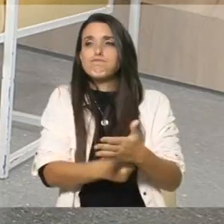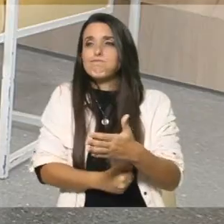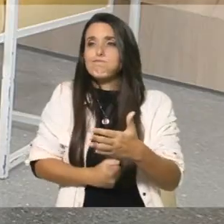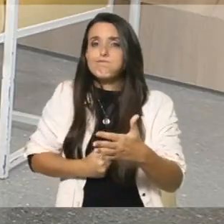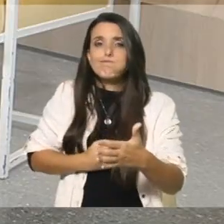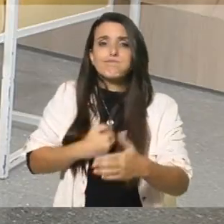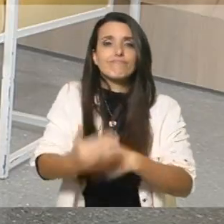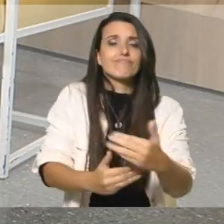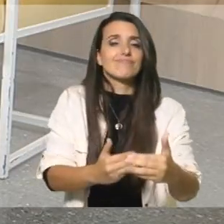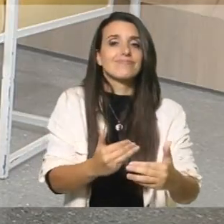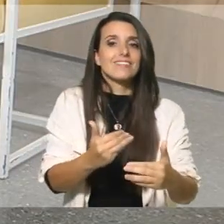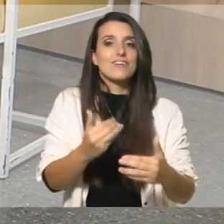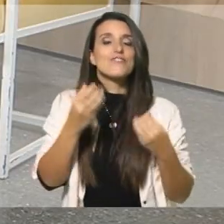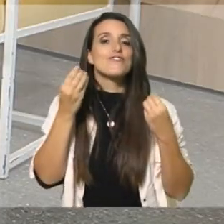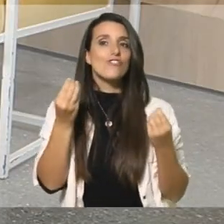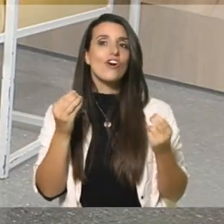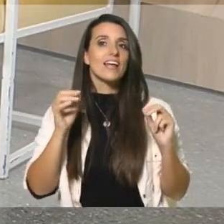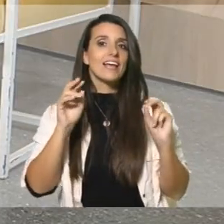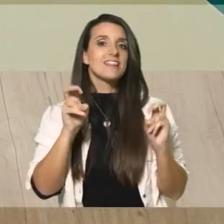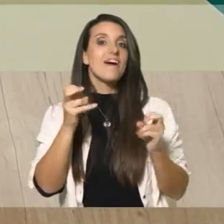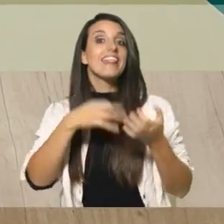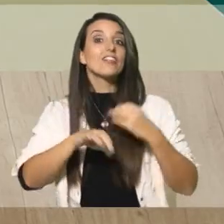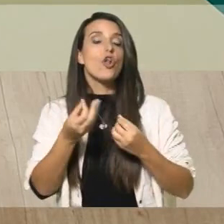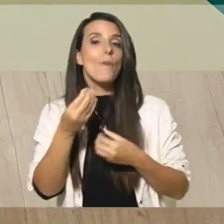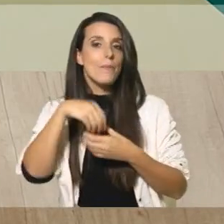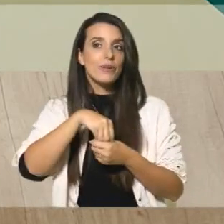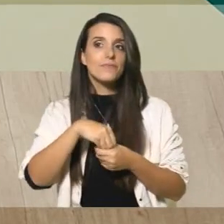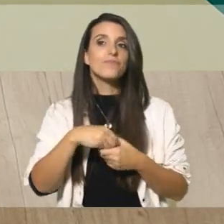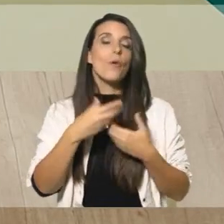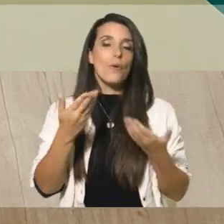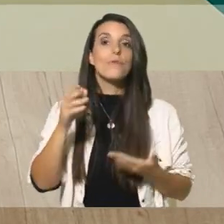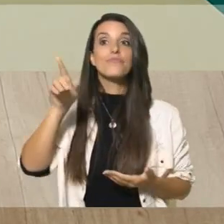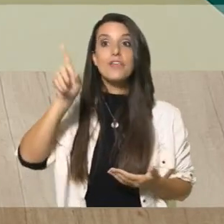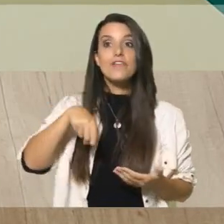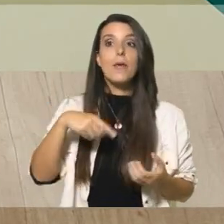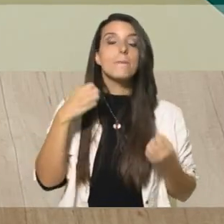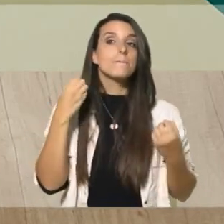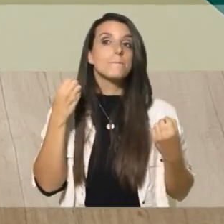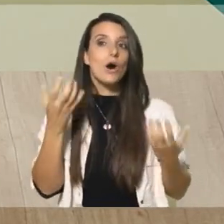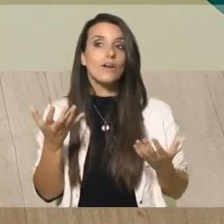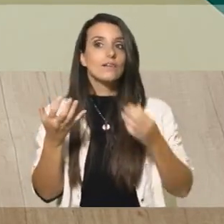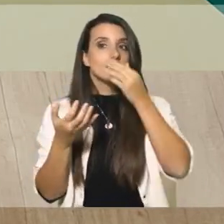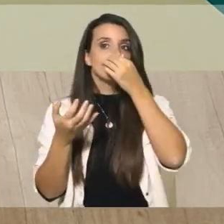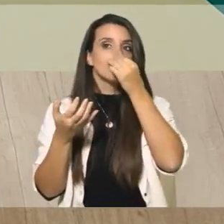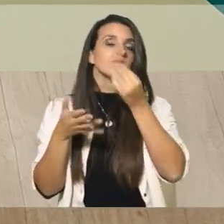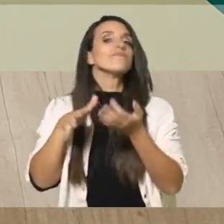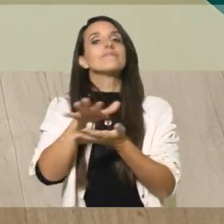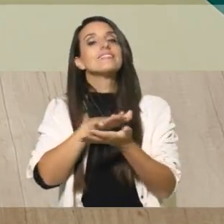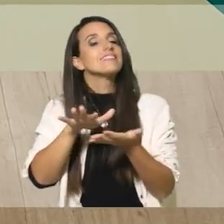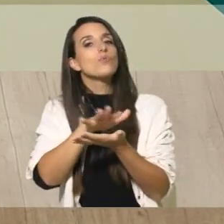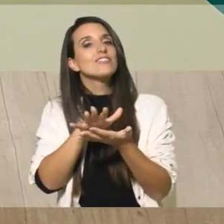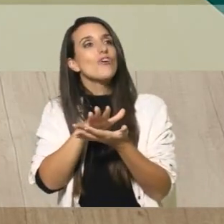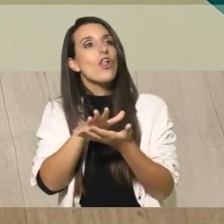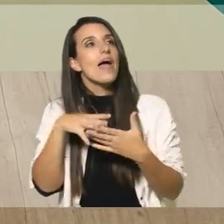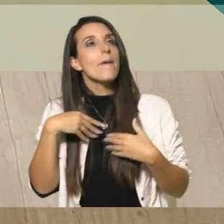ese, con el contenido de la obra? Bueno, nace también desde unas situaciones